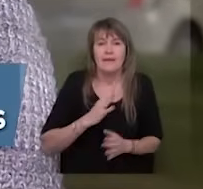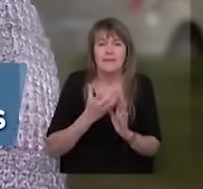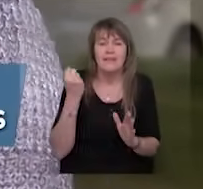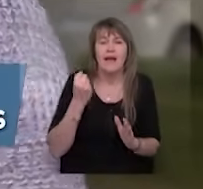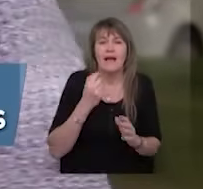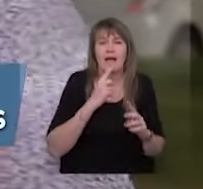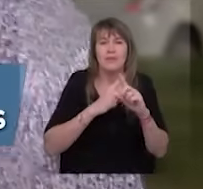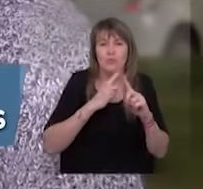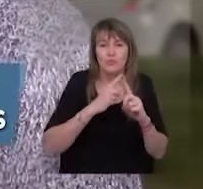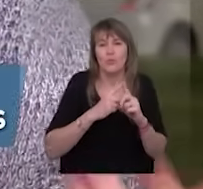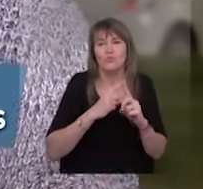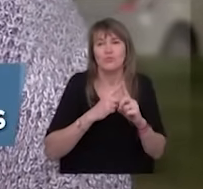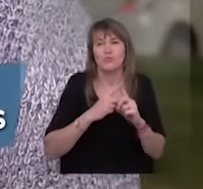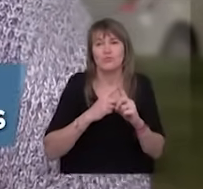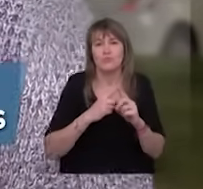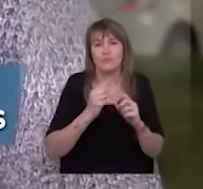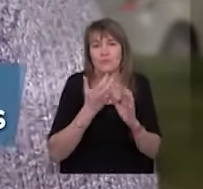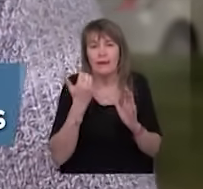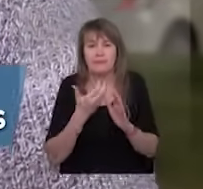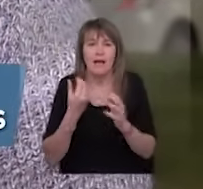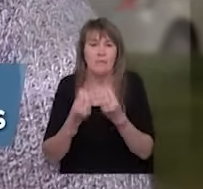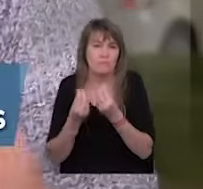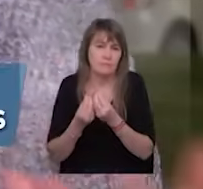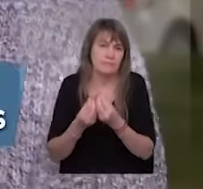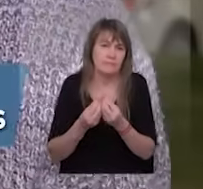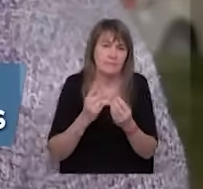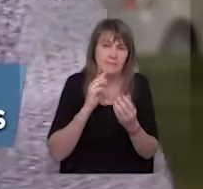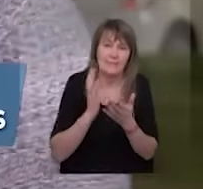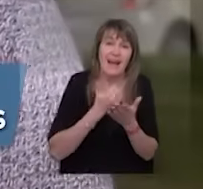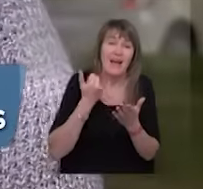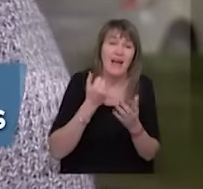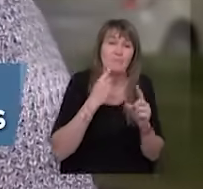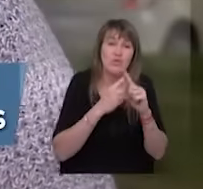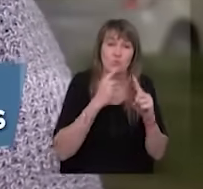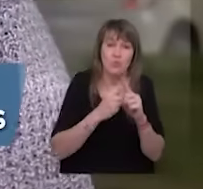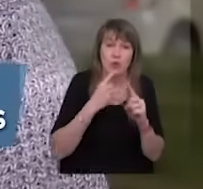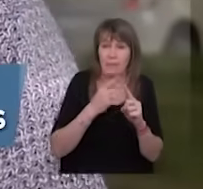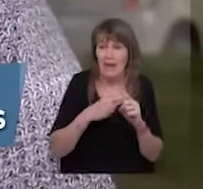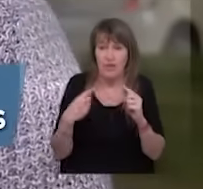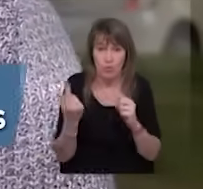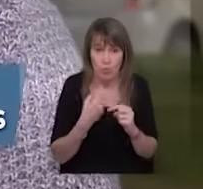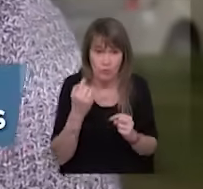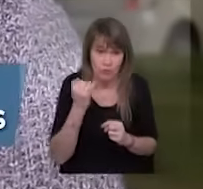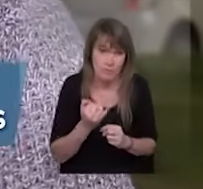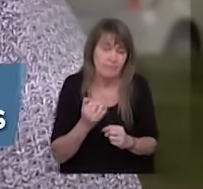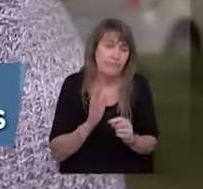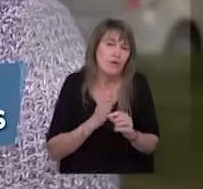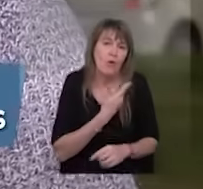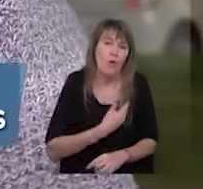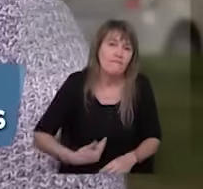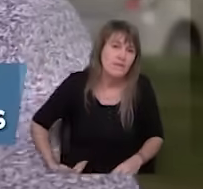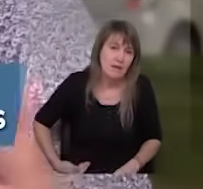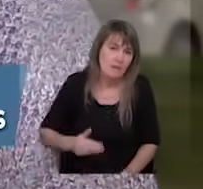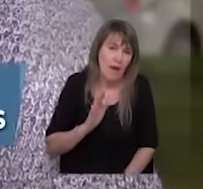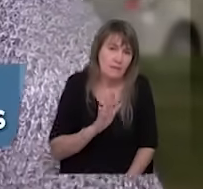minutos pero no es una confiscación una cantidad menor si es una confiscación es una confiscación para todos Pero bueno esto como todo este gobierno que según